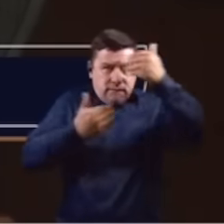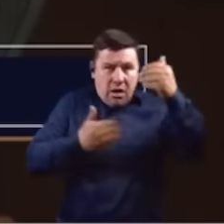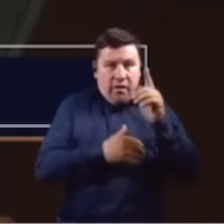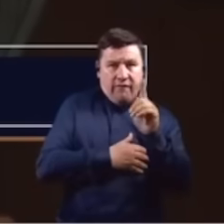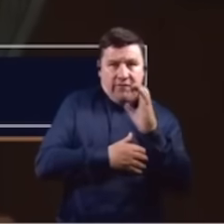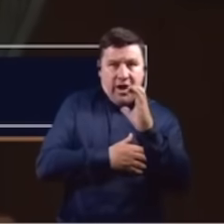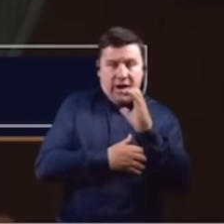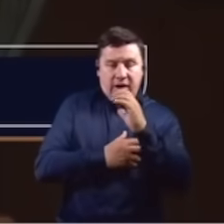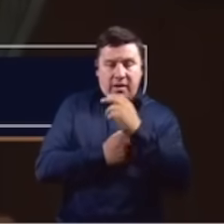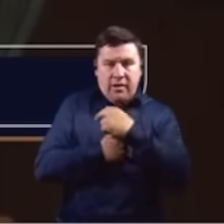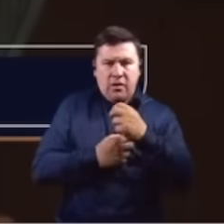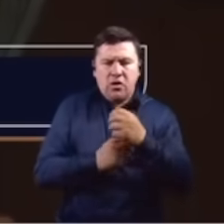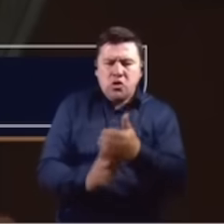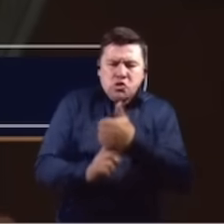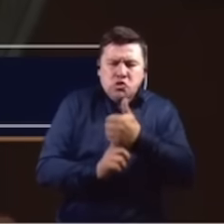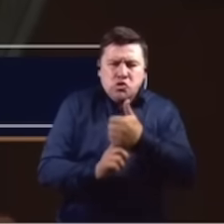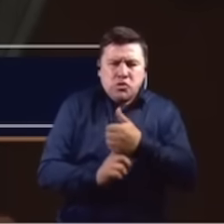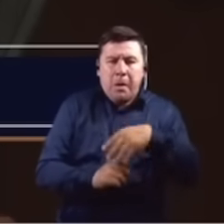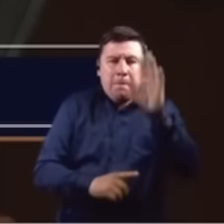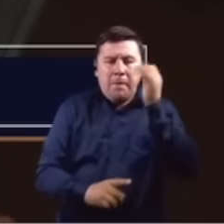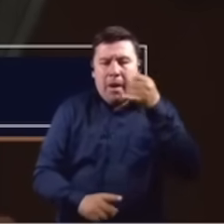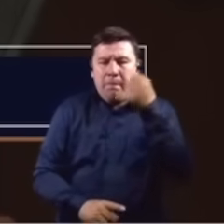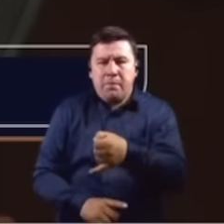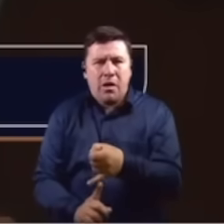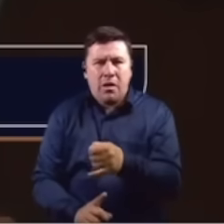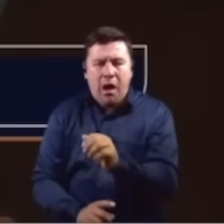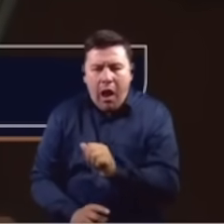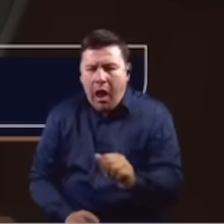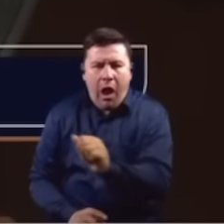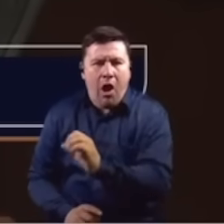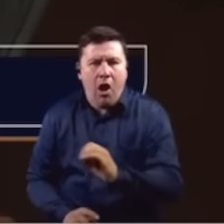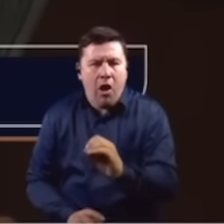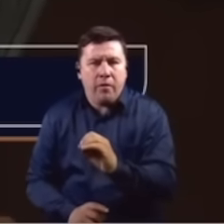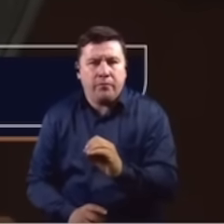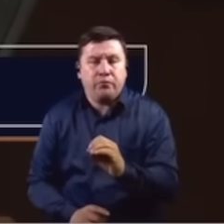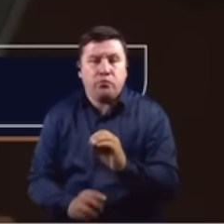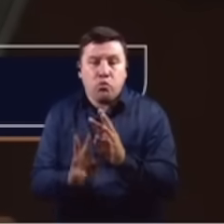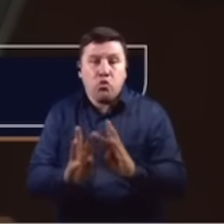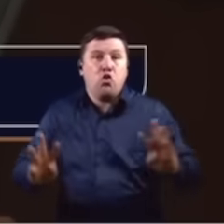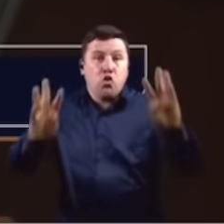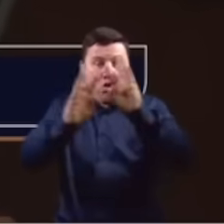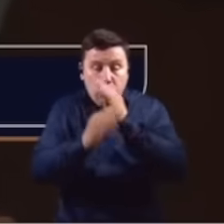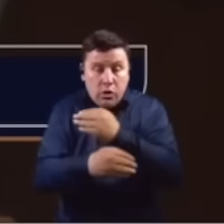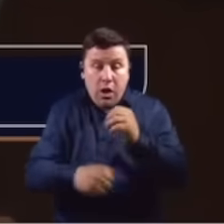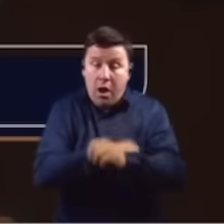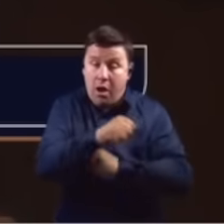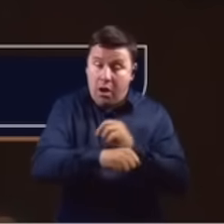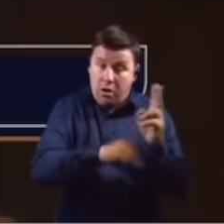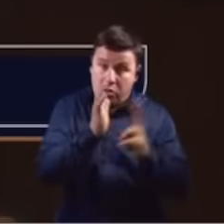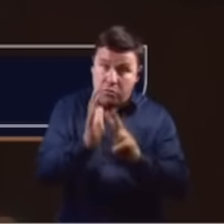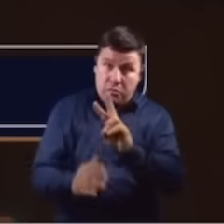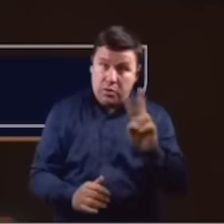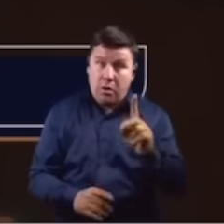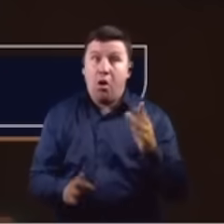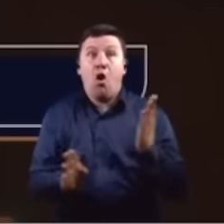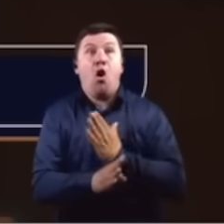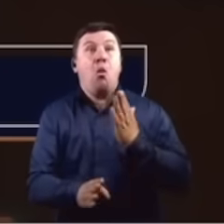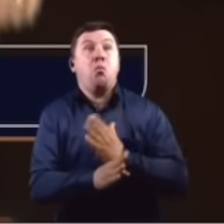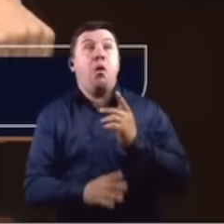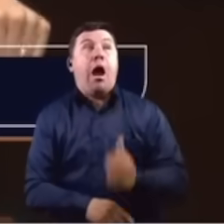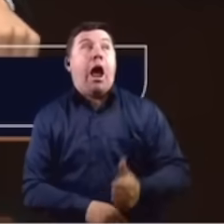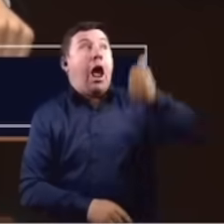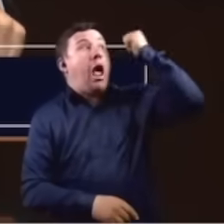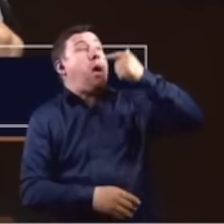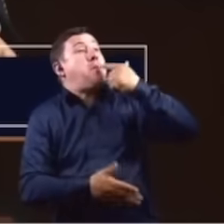delitos asociados al reclutamiento es la violencia sexual basada en género. Según UNICEF, en el 2022, porque no se trata de un problema del